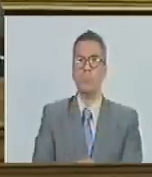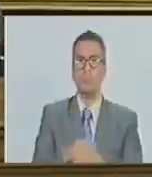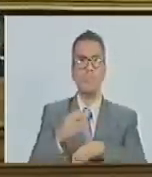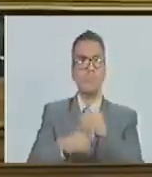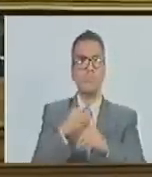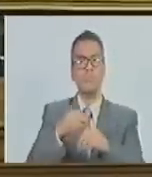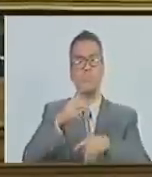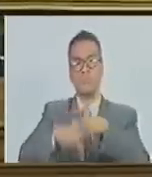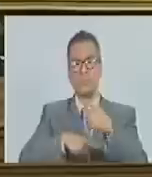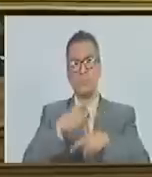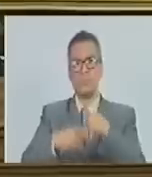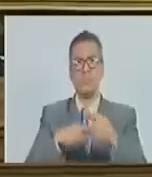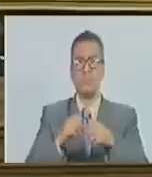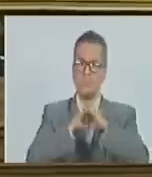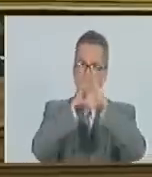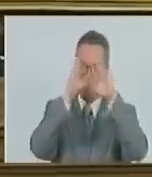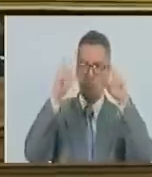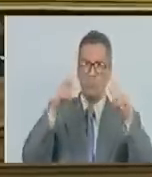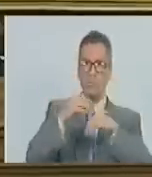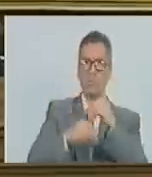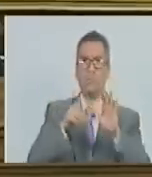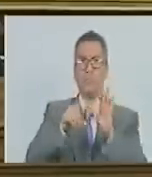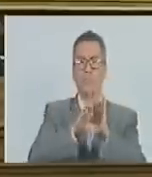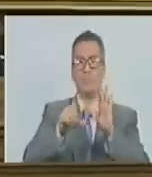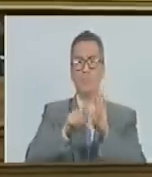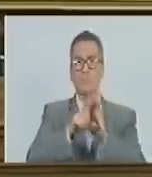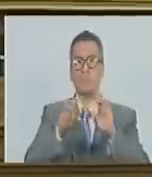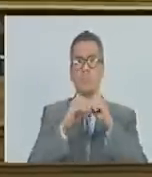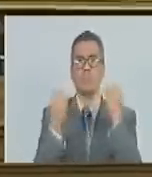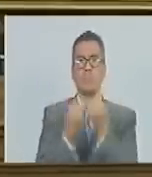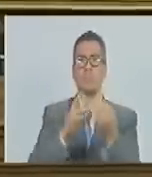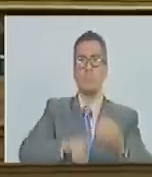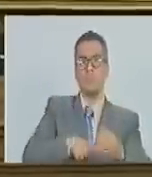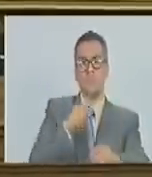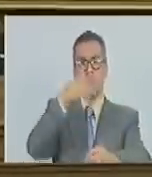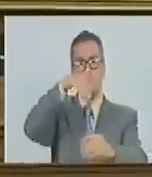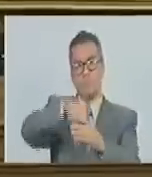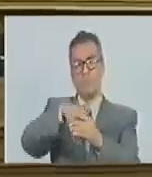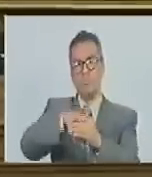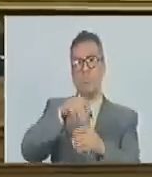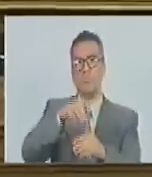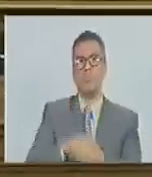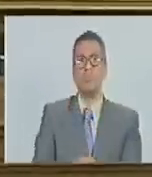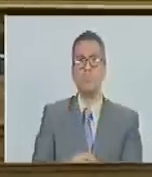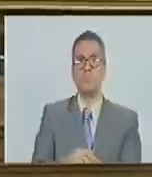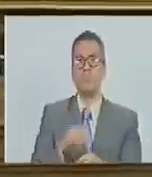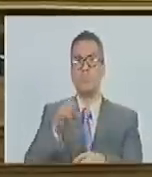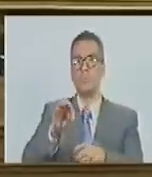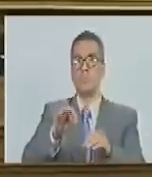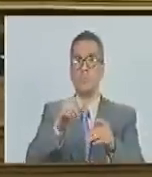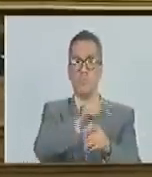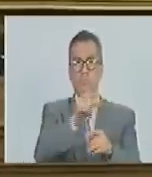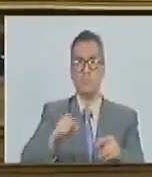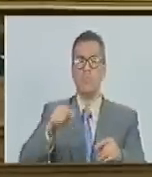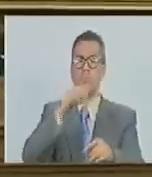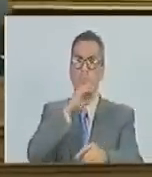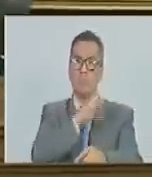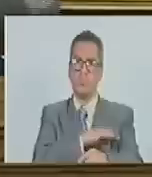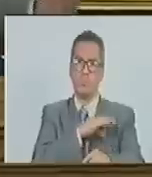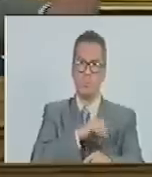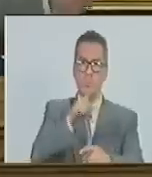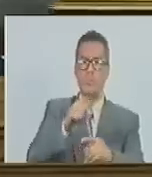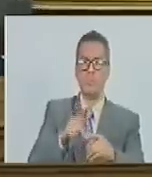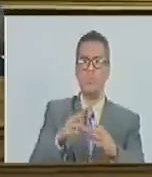establece un proceso que está claramente establecido en la Ley Orgánica del Poder Electoral, para que de la sociedad civil y